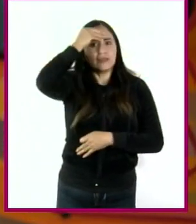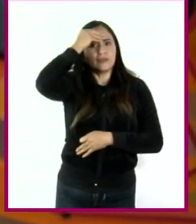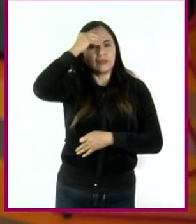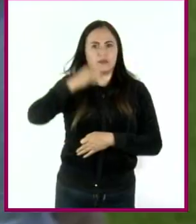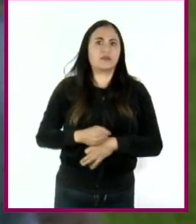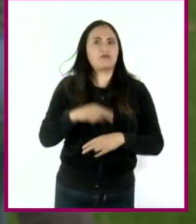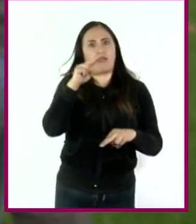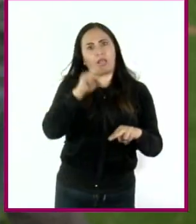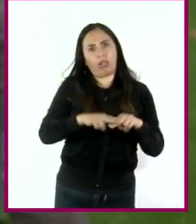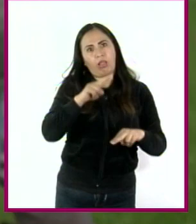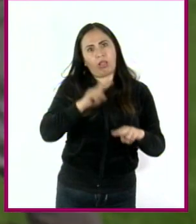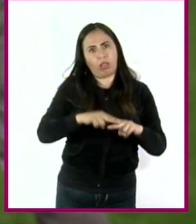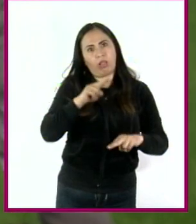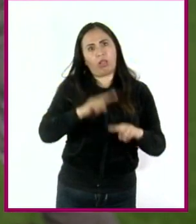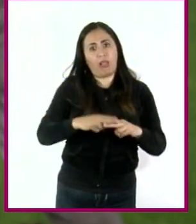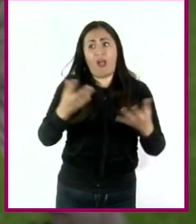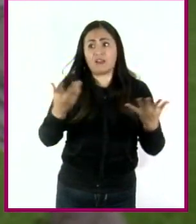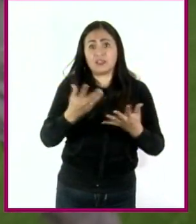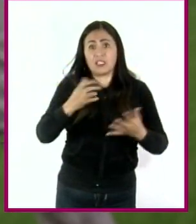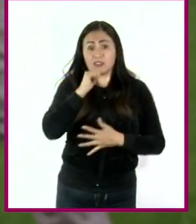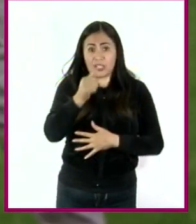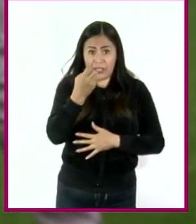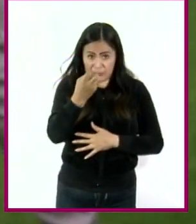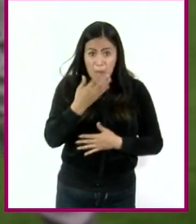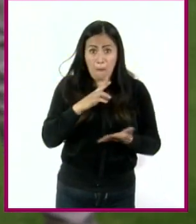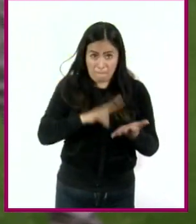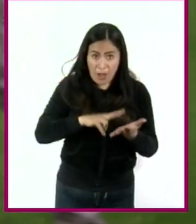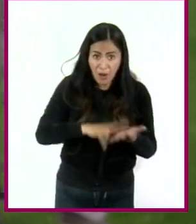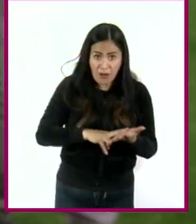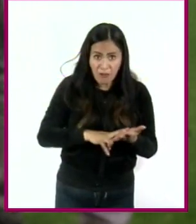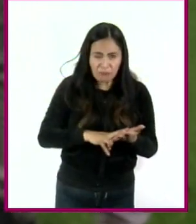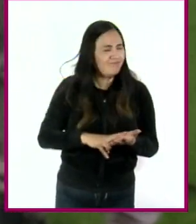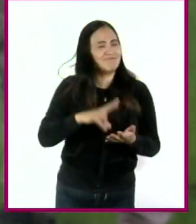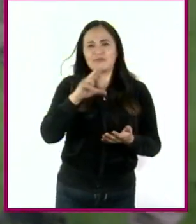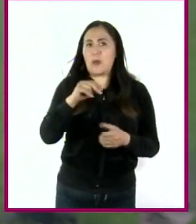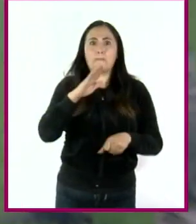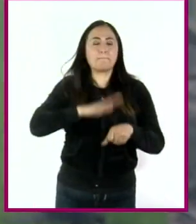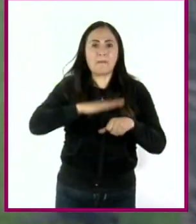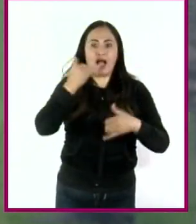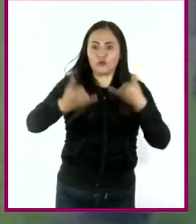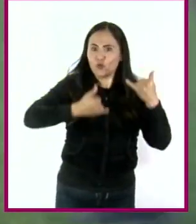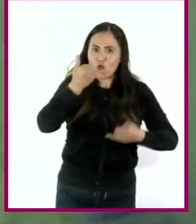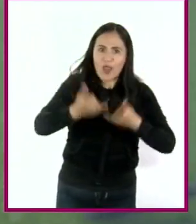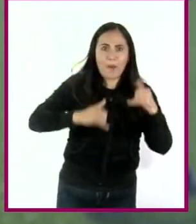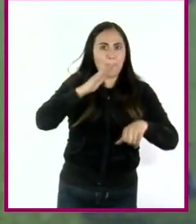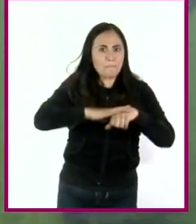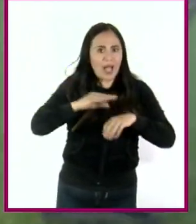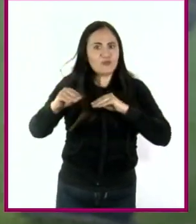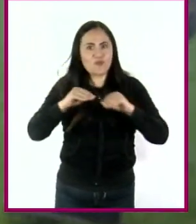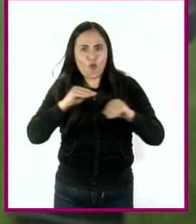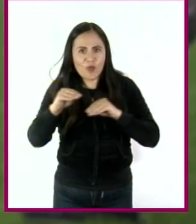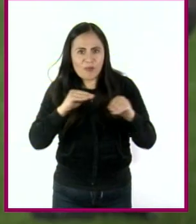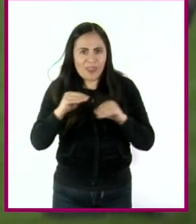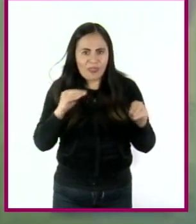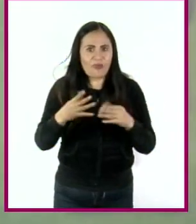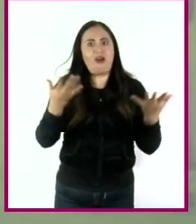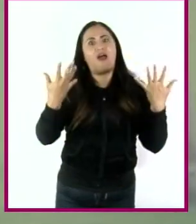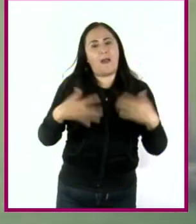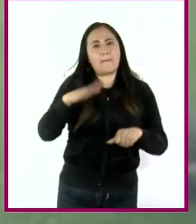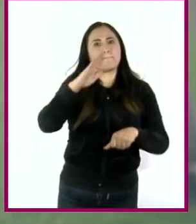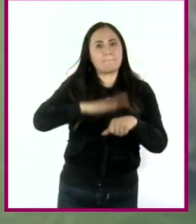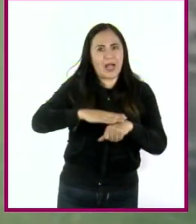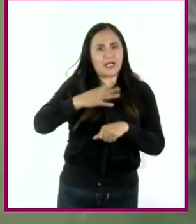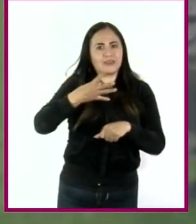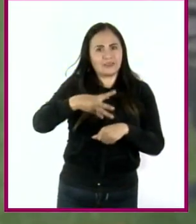quedarse sentado en la banca sin hacer nada. Ahora, entre más juego y movimiento, mejores oportunidades para